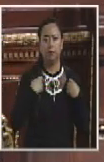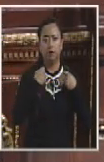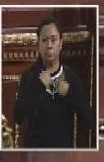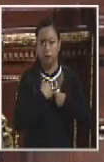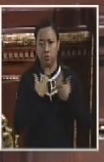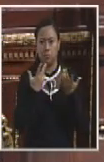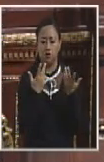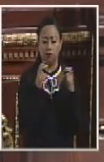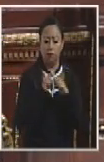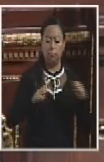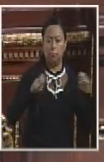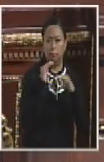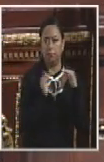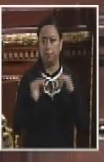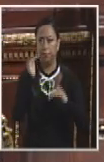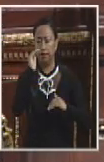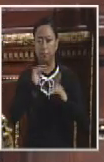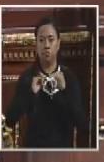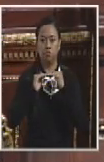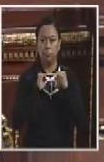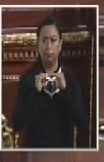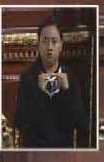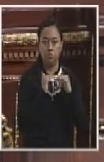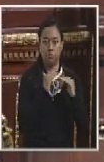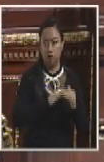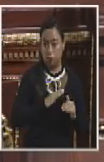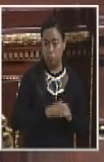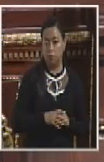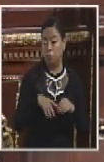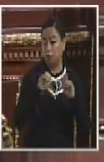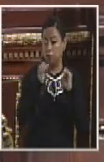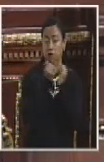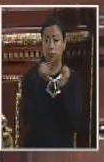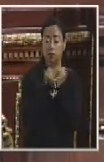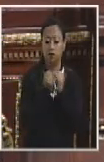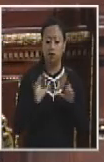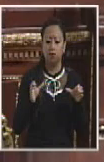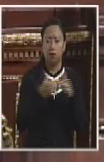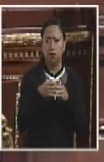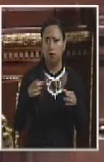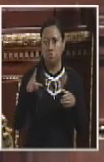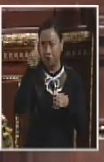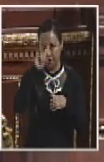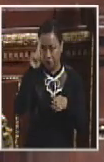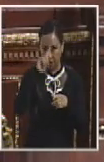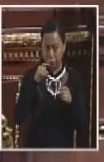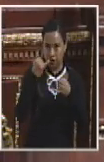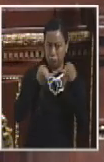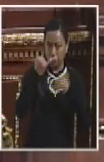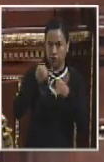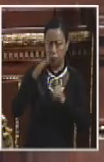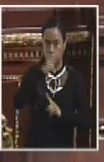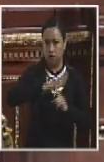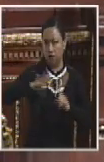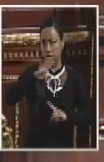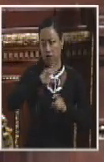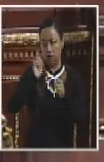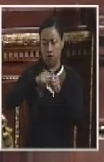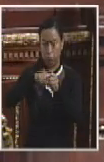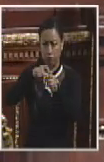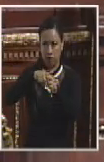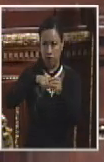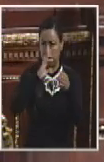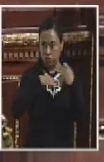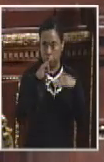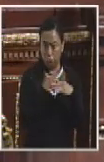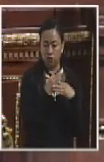de justicia, en caso los integrantes de los consejos de la judicatura locales, así como los integrantes de los organismos a los